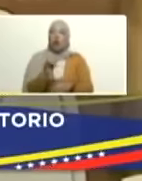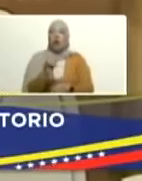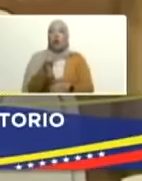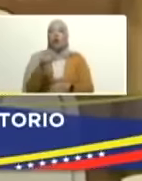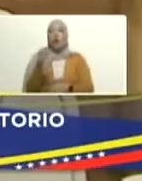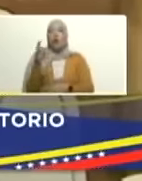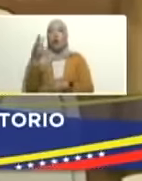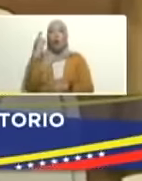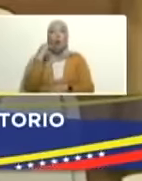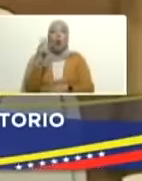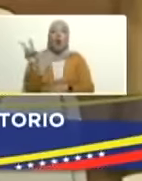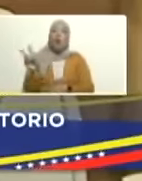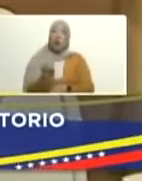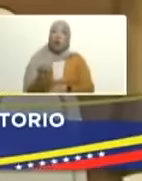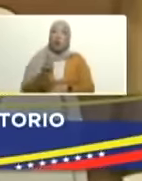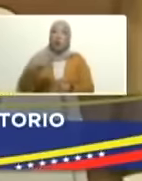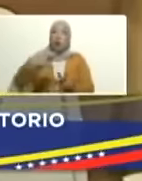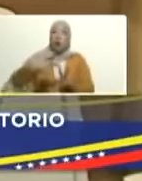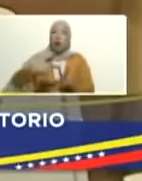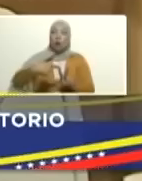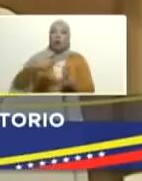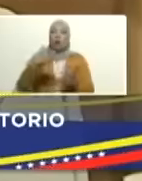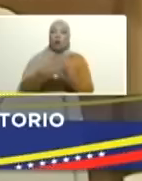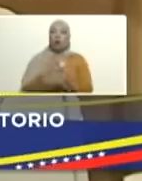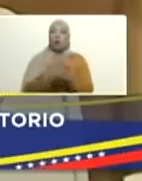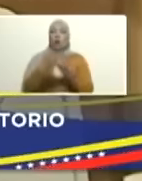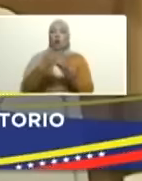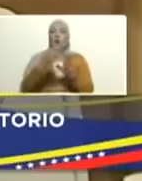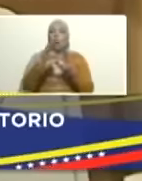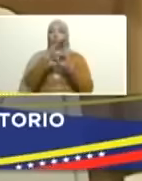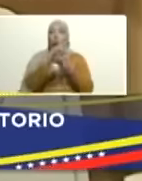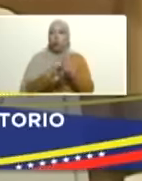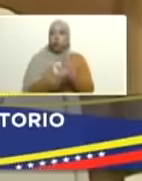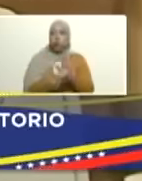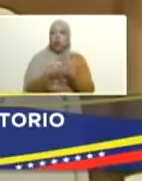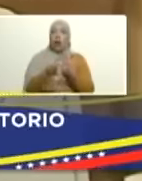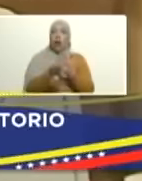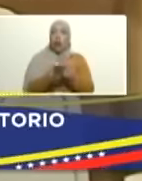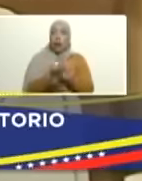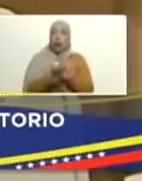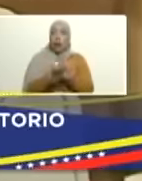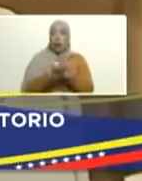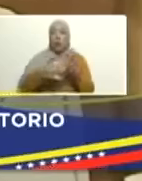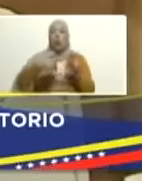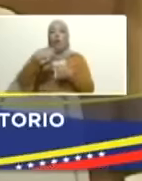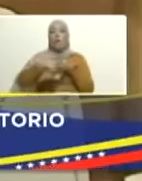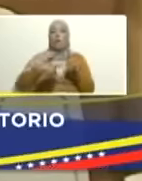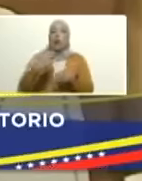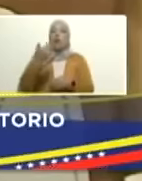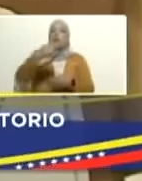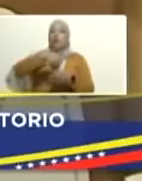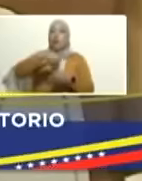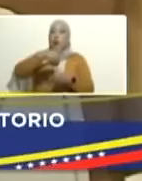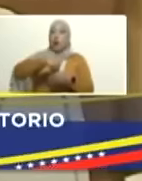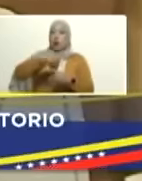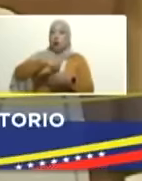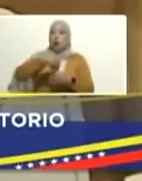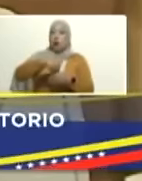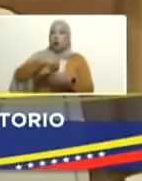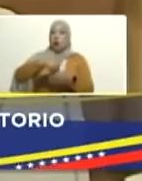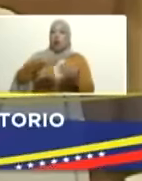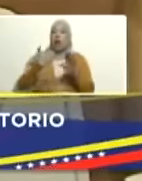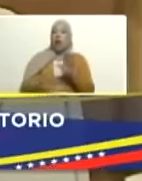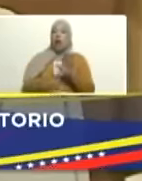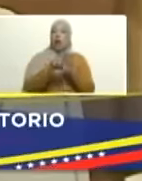República Bolivariana de Venezuela, es decir, en su Constitución, en la Ley Orgánica de Procesos Electorales, en la